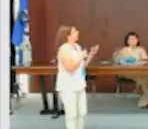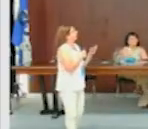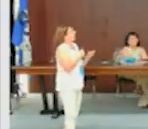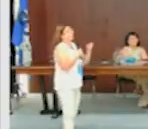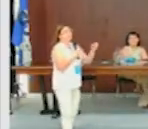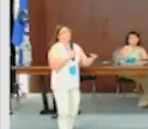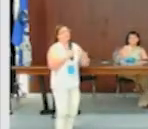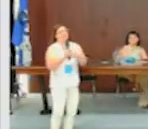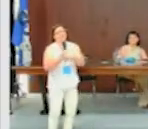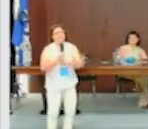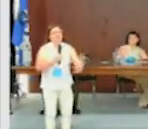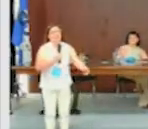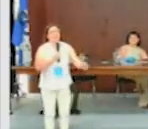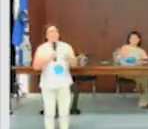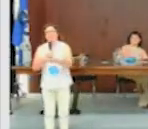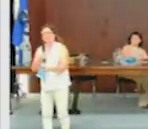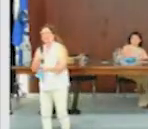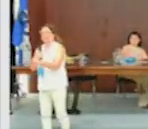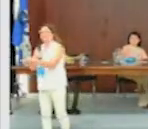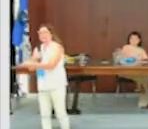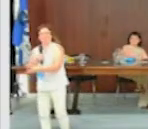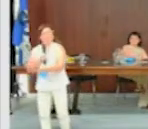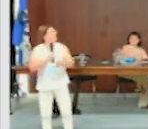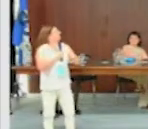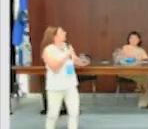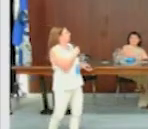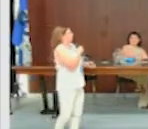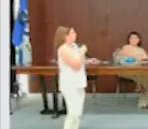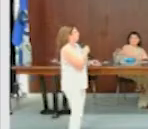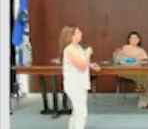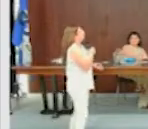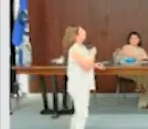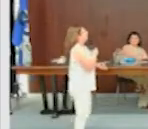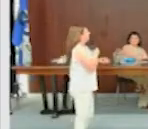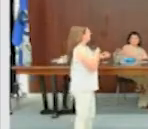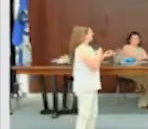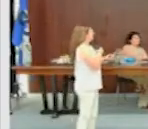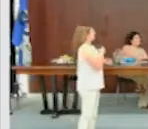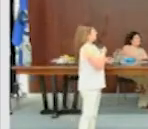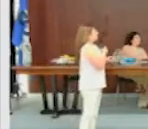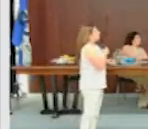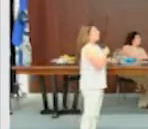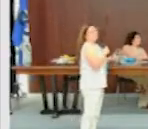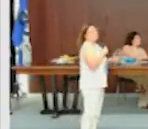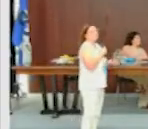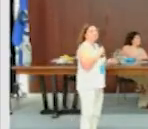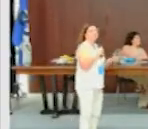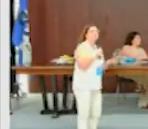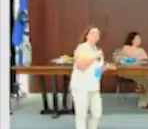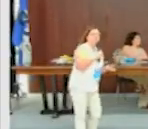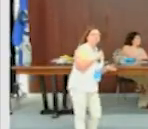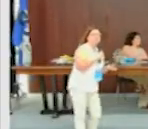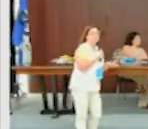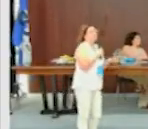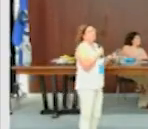clínica, invitar a ingresar al paciente, al familiar. Cosa simple, iniciar la conversación con preguntas. ¿Qué